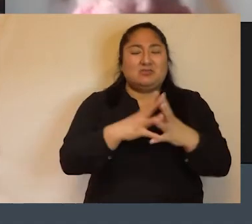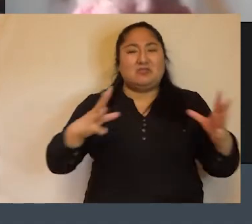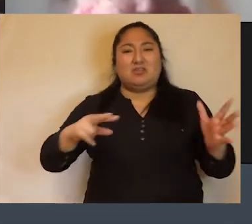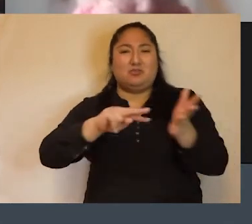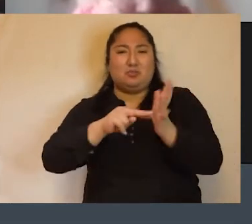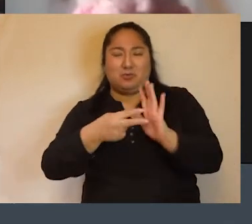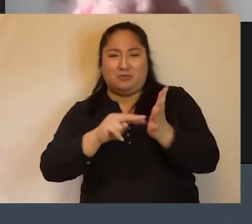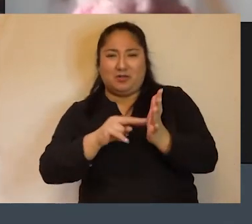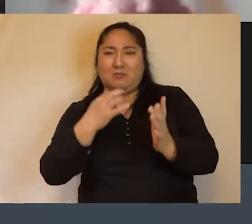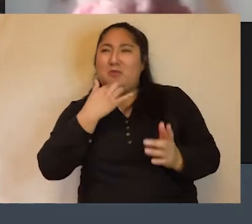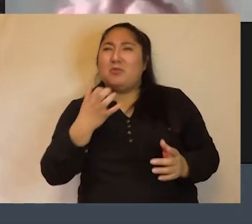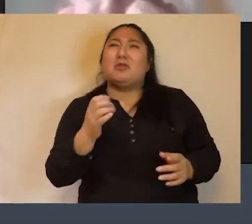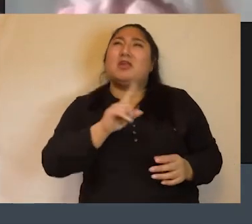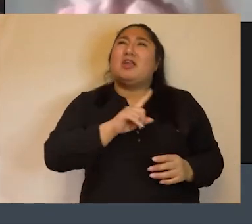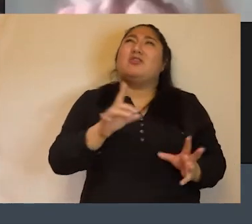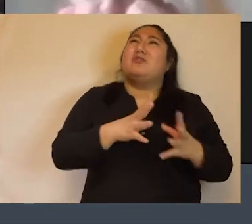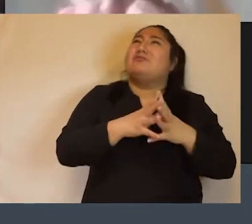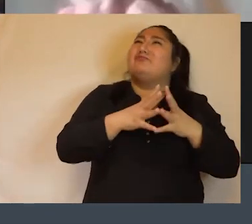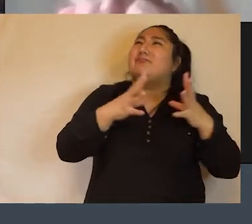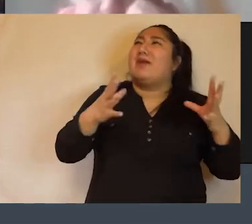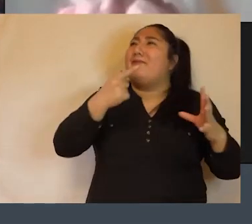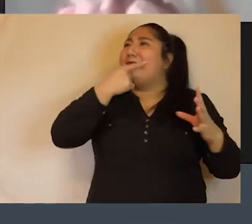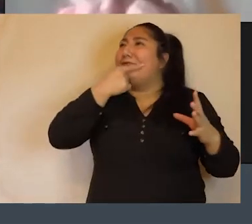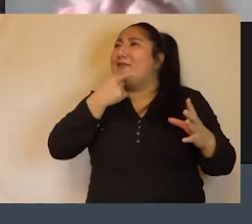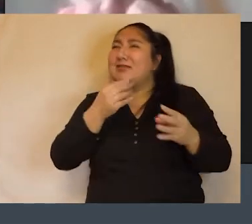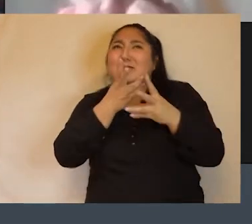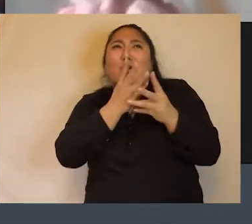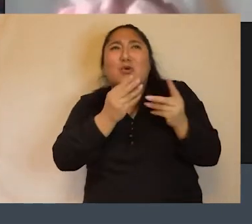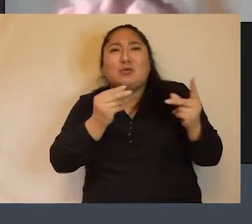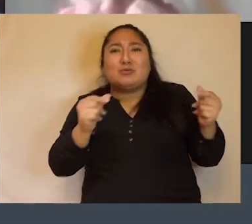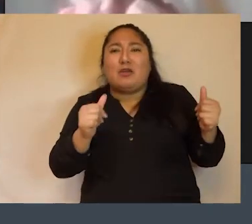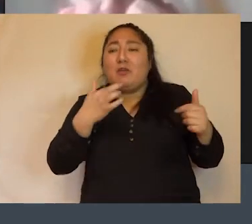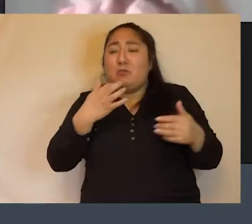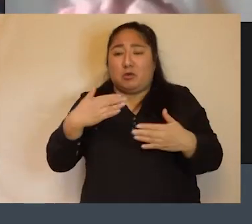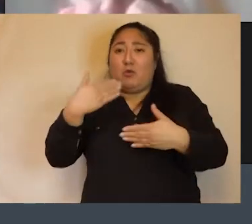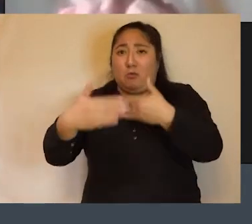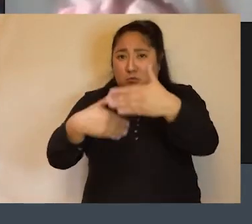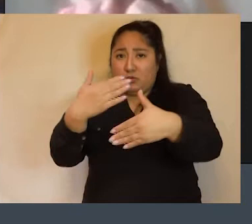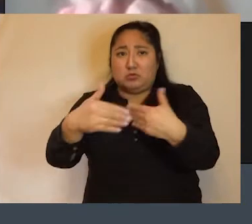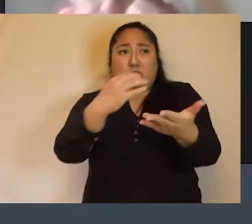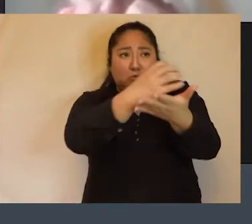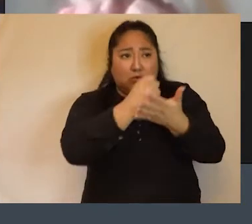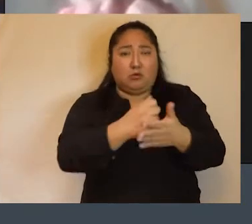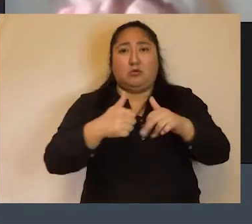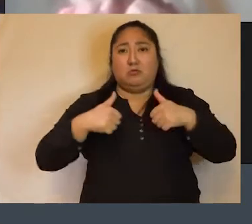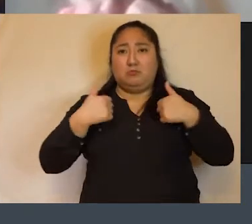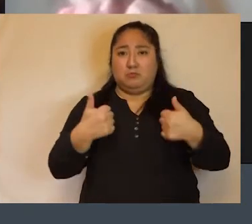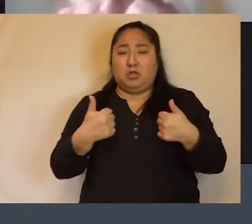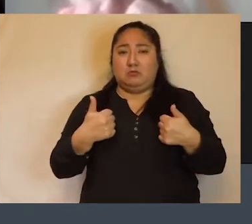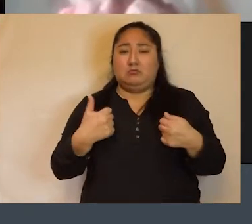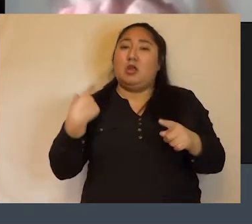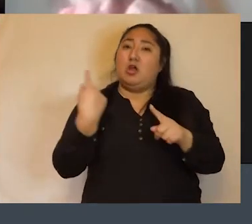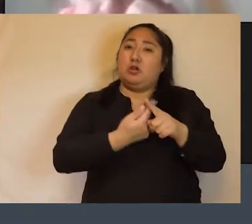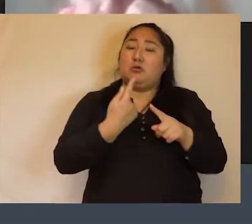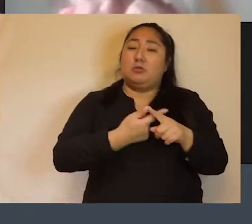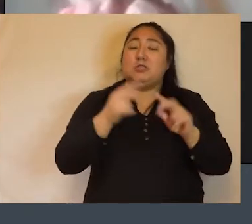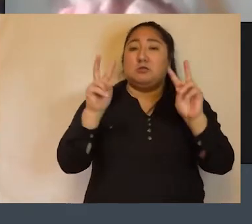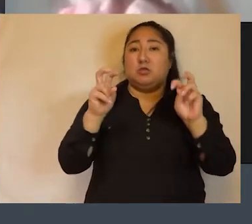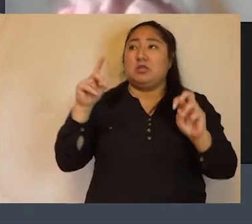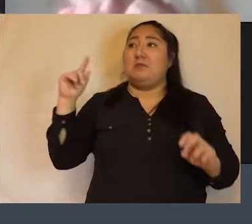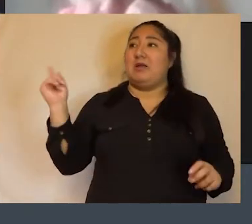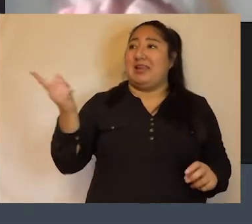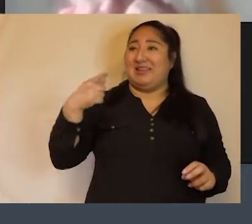tantos problemas? ¿Por qué no fue tan suave a pesar de haber sido un proceso exitoso? ¿Ya? Hablemos en